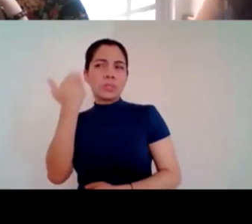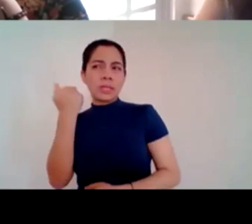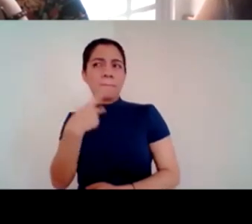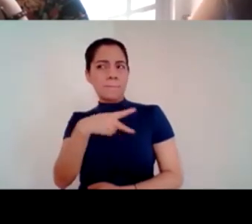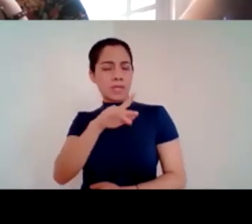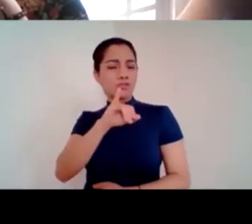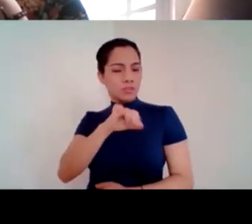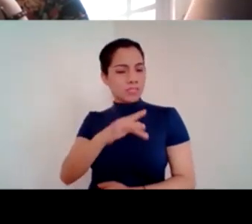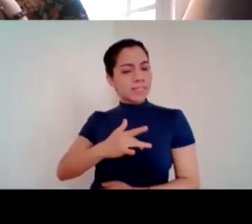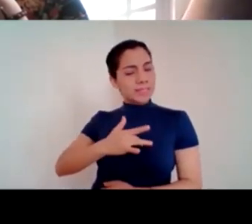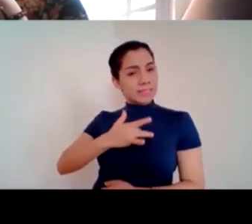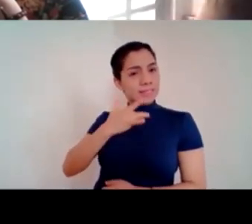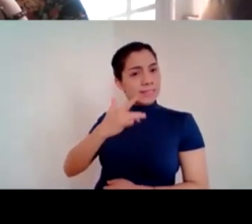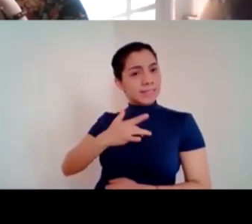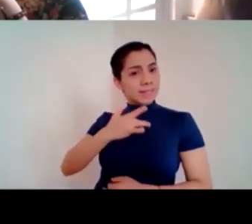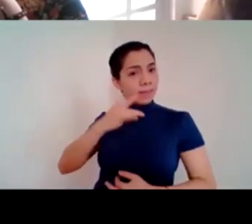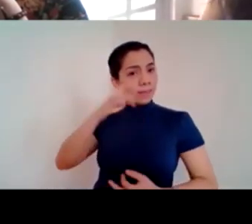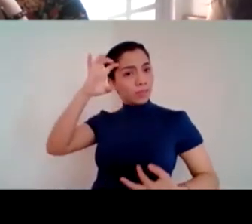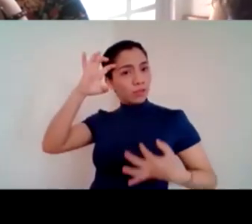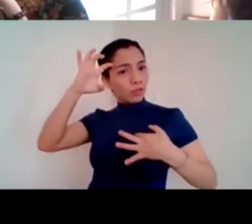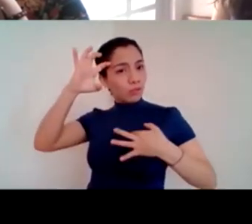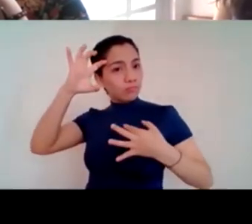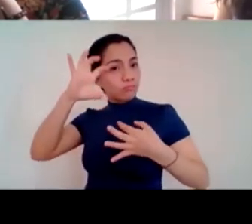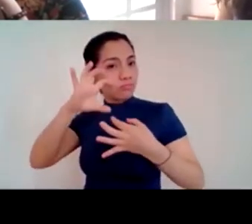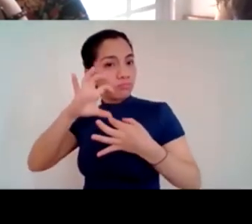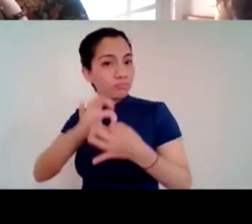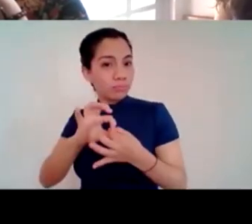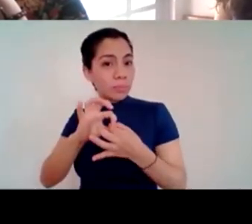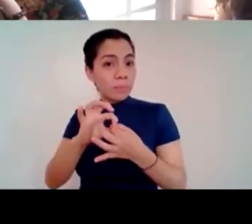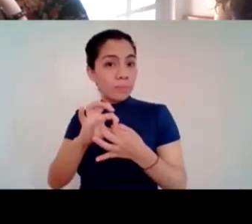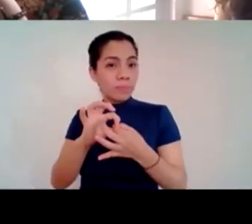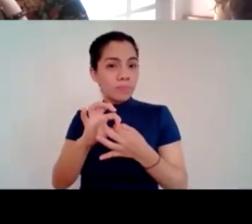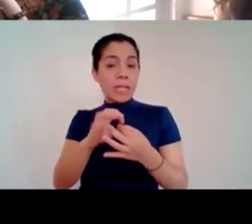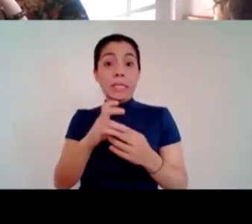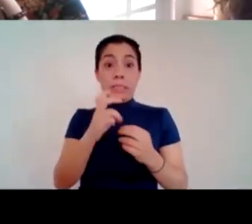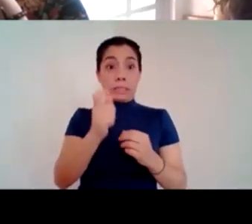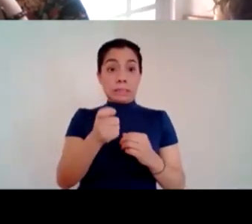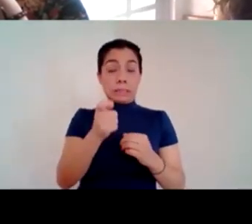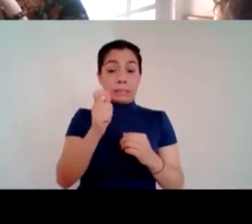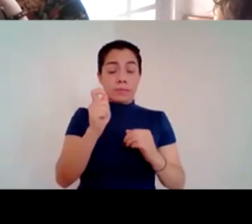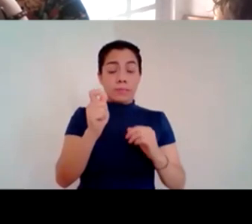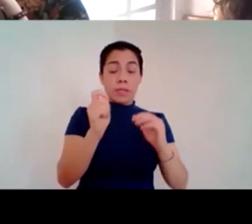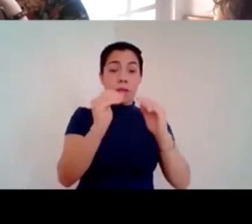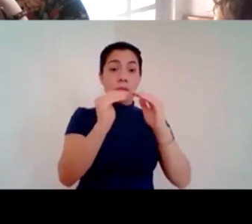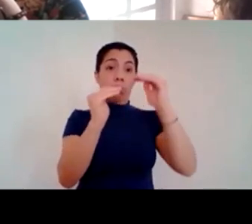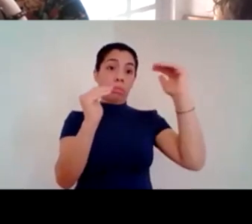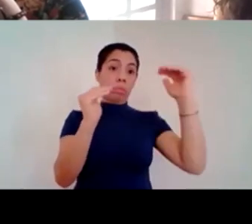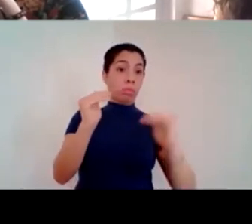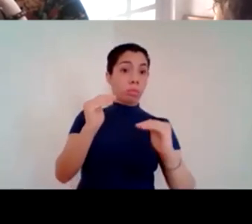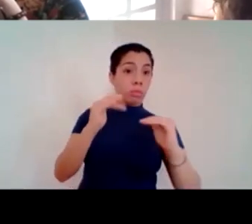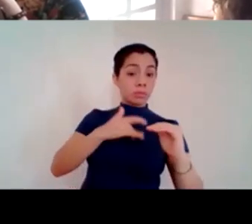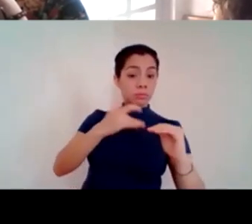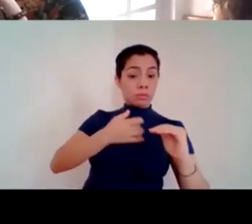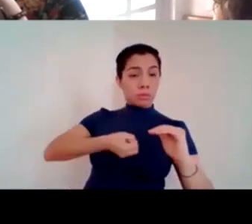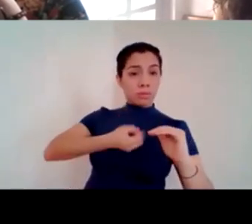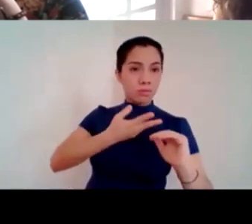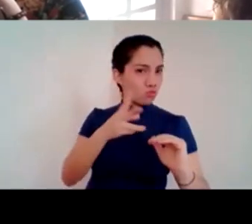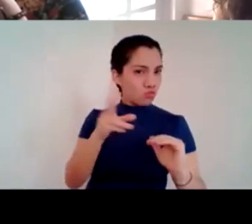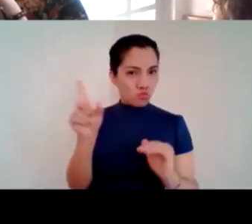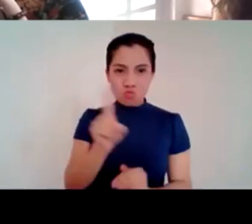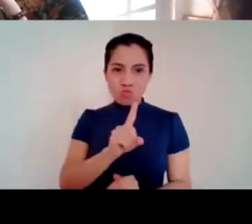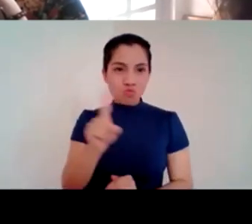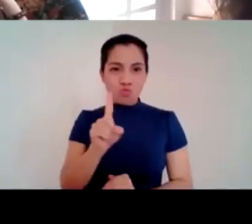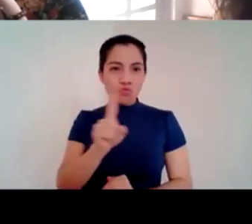importante y eso no es una racionalidad de segundo nivel eso no es mero subjetivismo